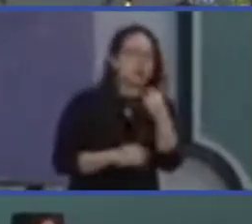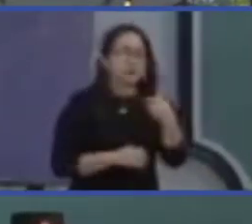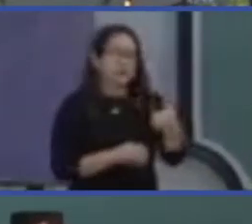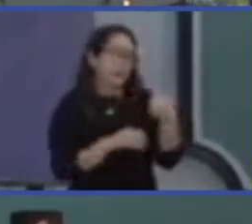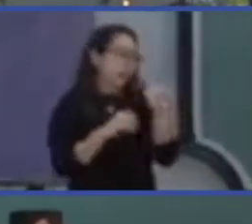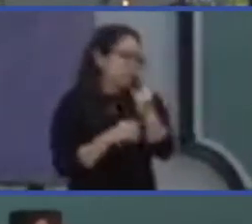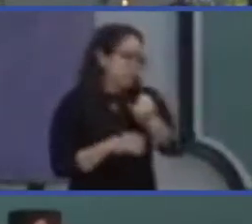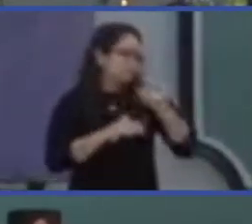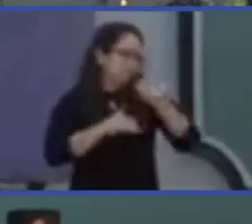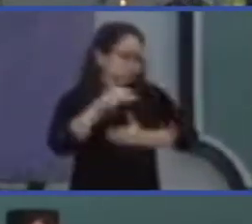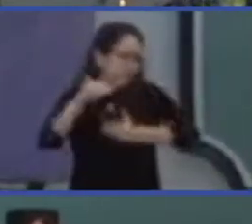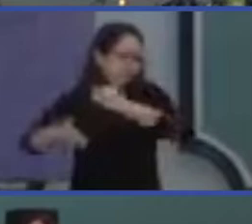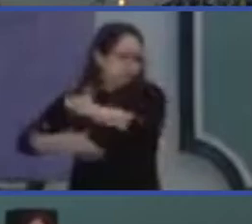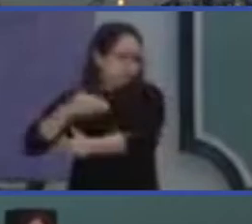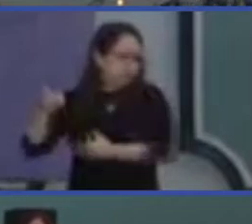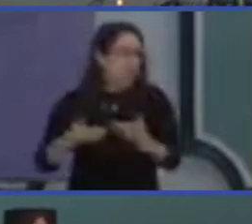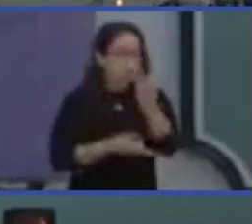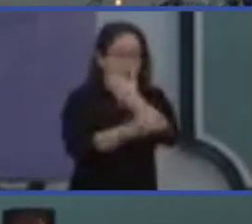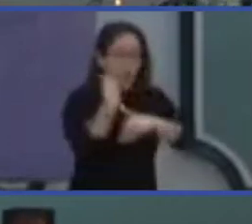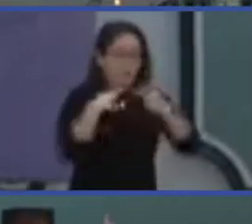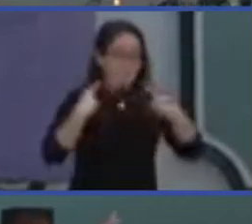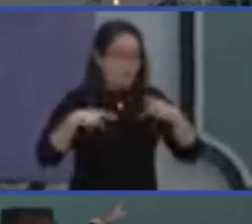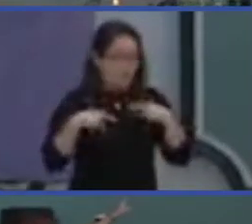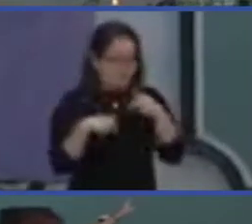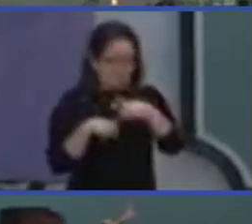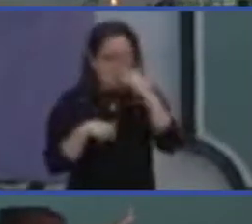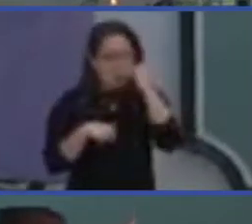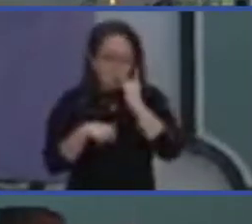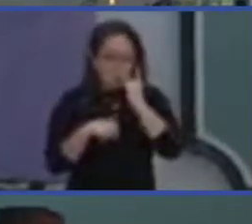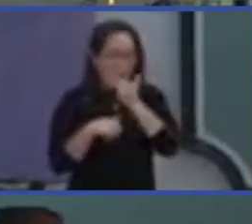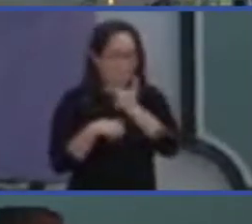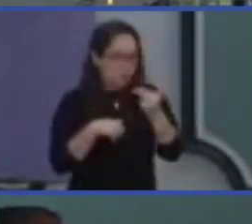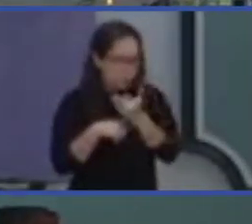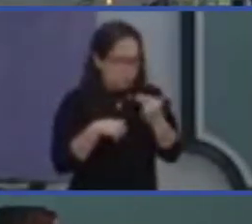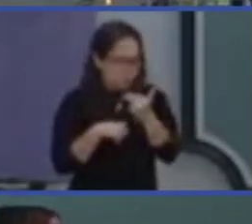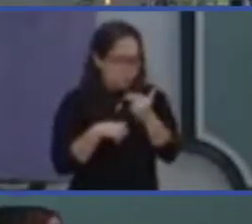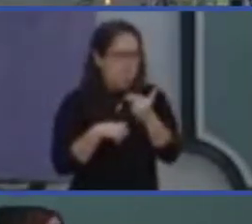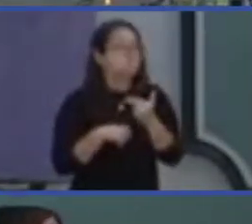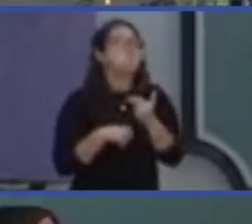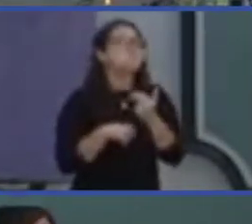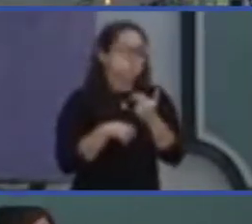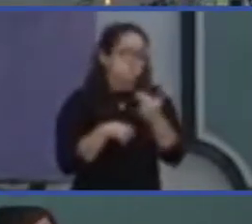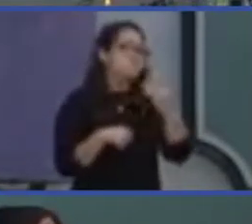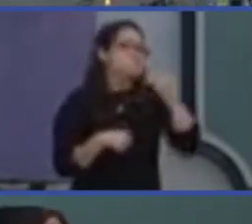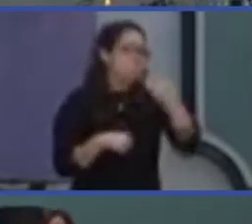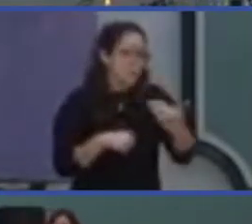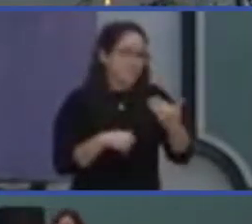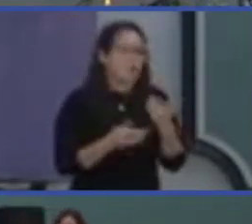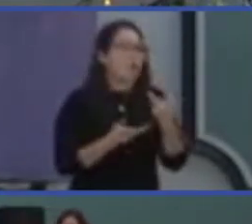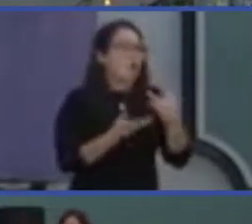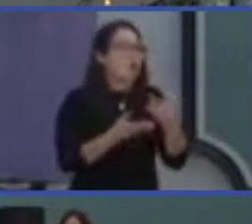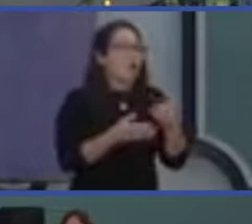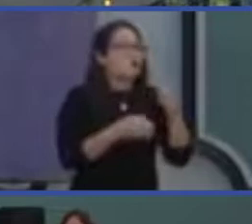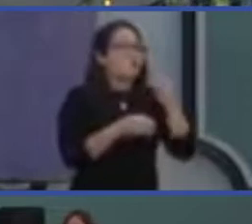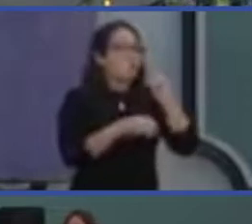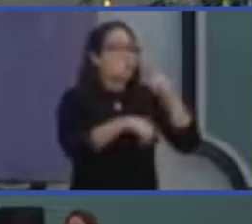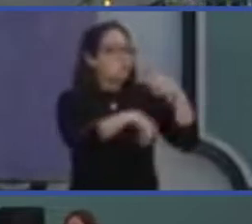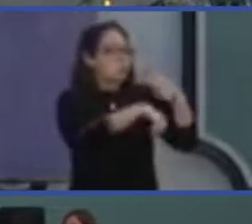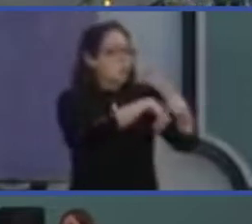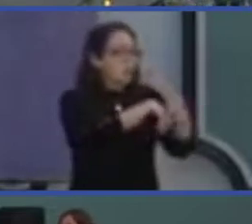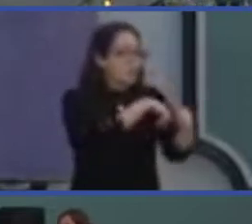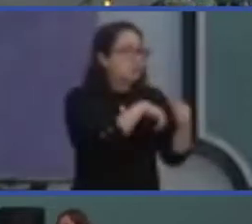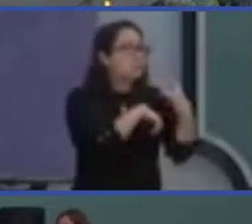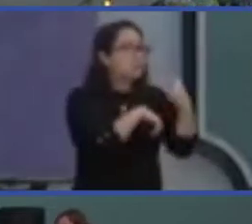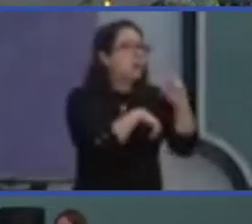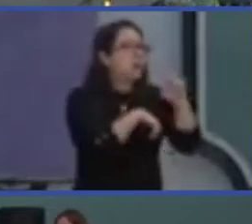Entonces, todos los huéspedes llenan los números pares, los cuartos con números pares. ¿Y qué quedamos?